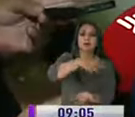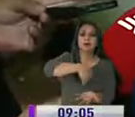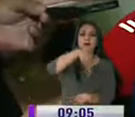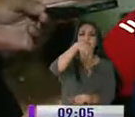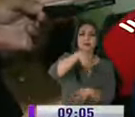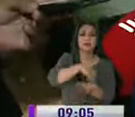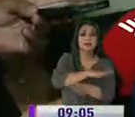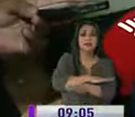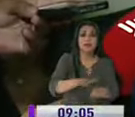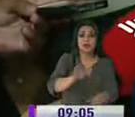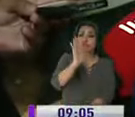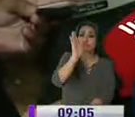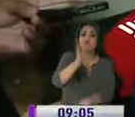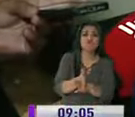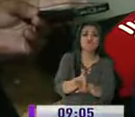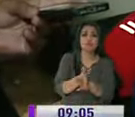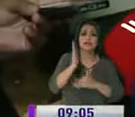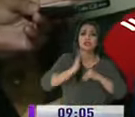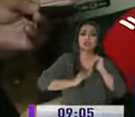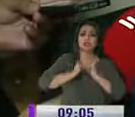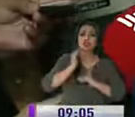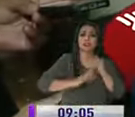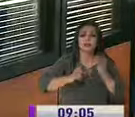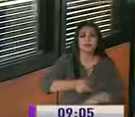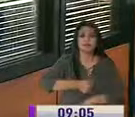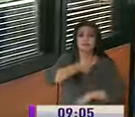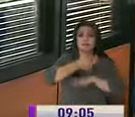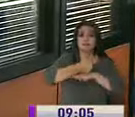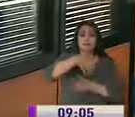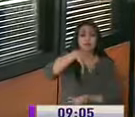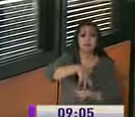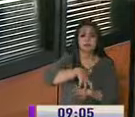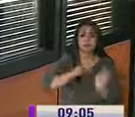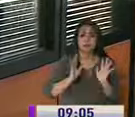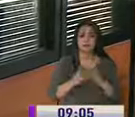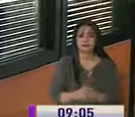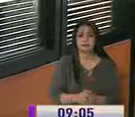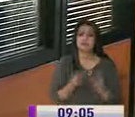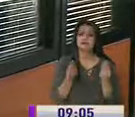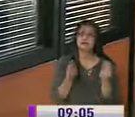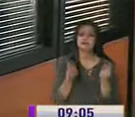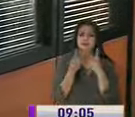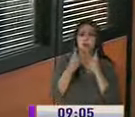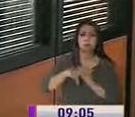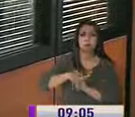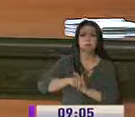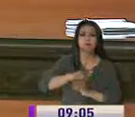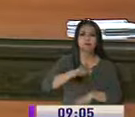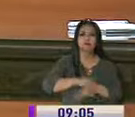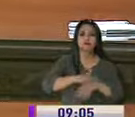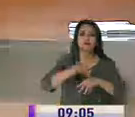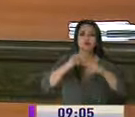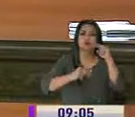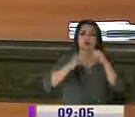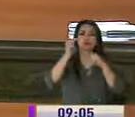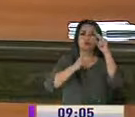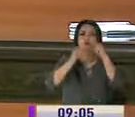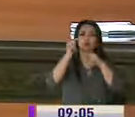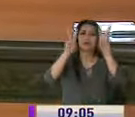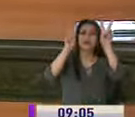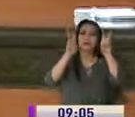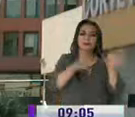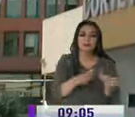fue ya sobreseído por el fuero de corte provincial. El supuesto peculado se habría dado a raíz de la construcción de una planta de tratamiento en